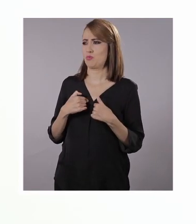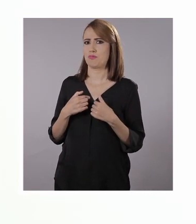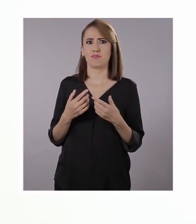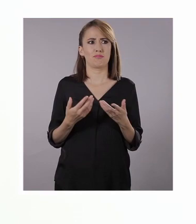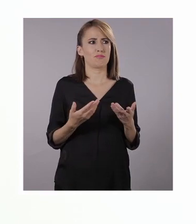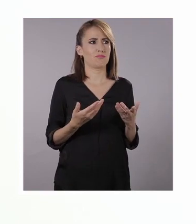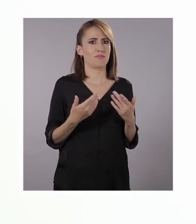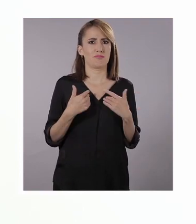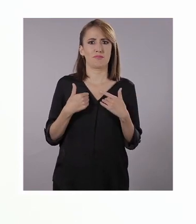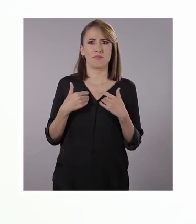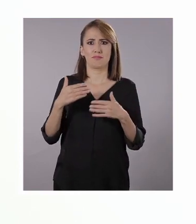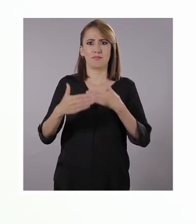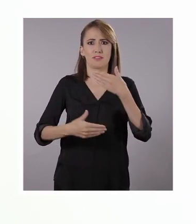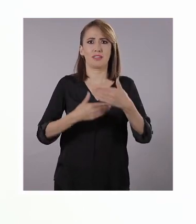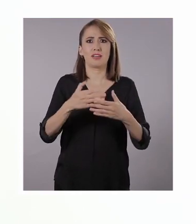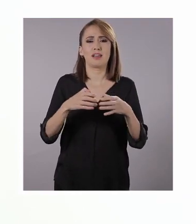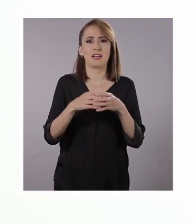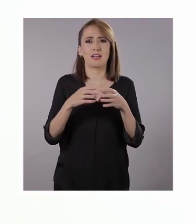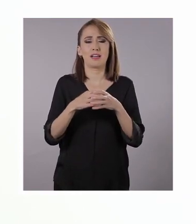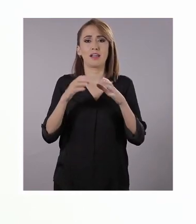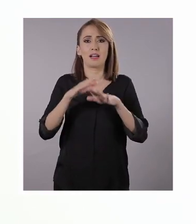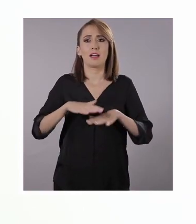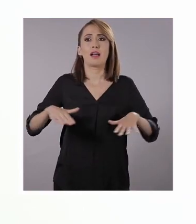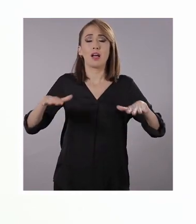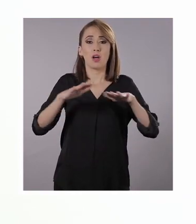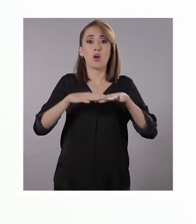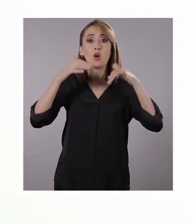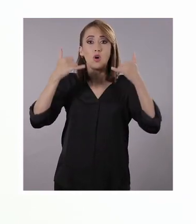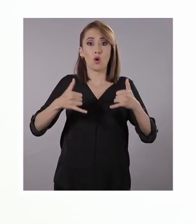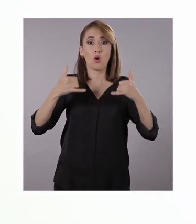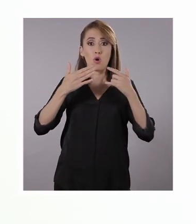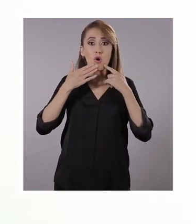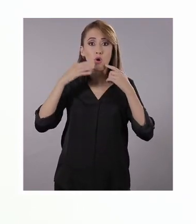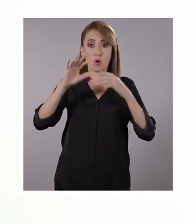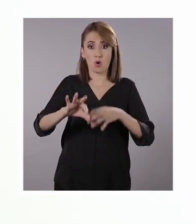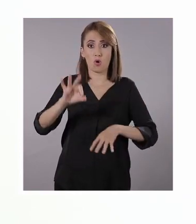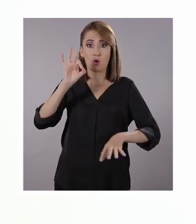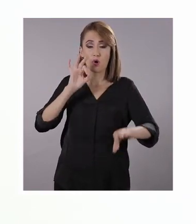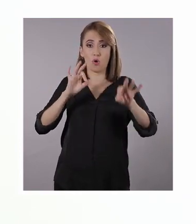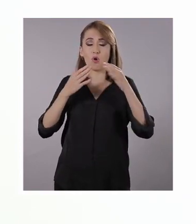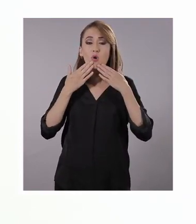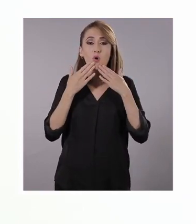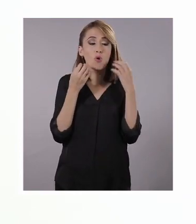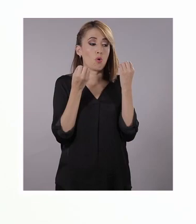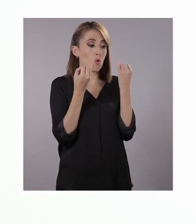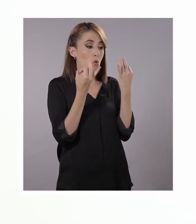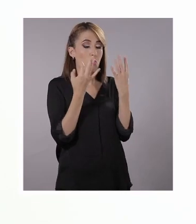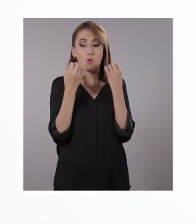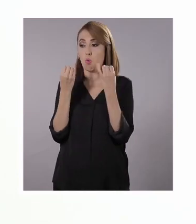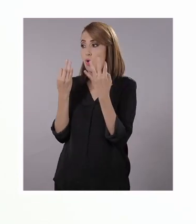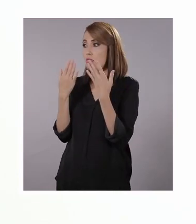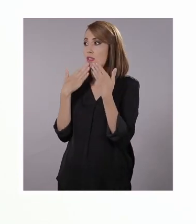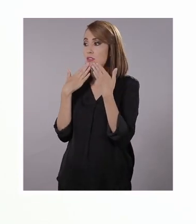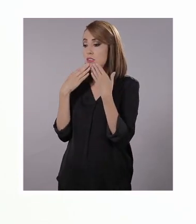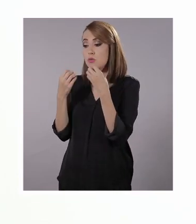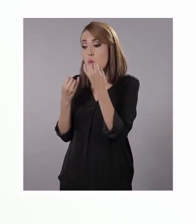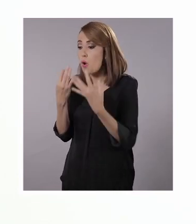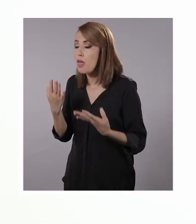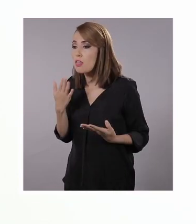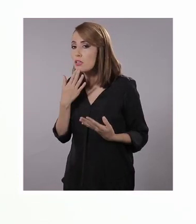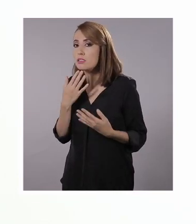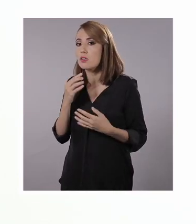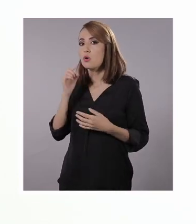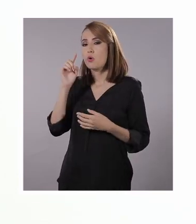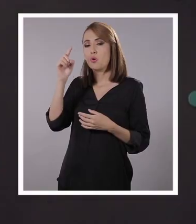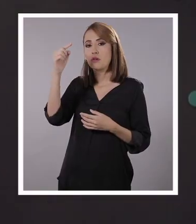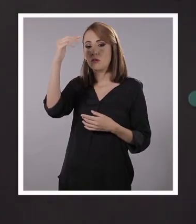listos. Muy bien, no, profe, no, estamos listos. Esponja, no me trates así. A ver. Ok, ¿qué tal si escogemos cuántas operaciones y respuestas tenemos?